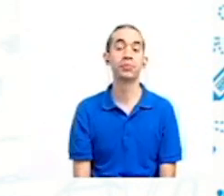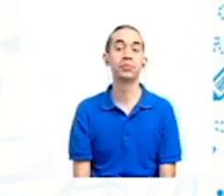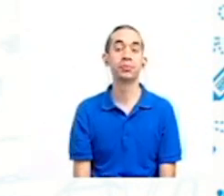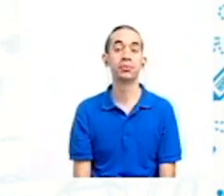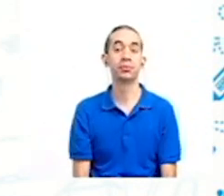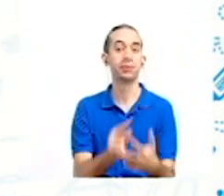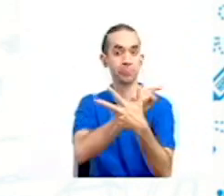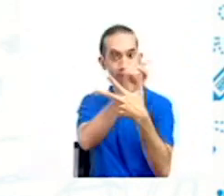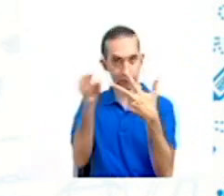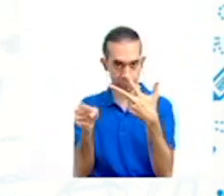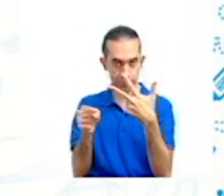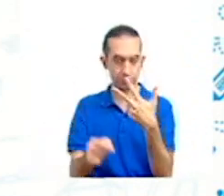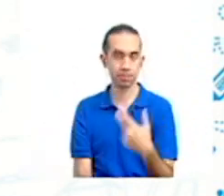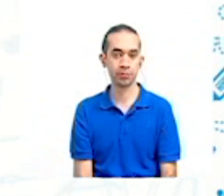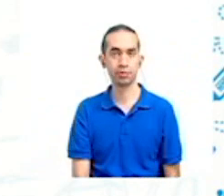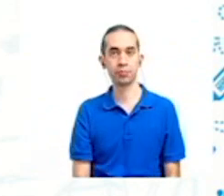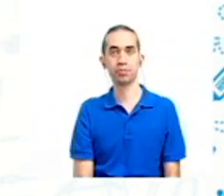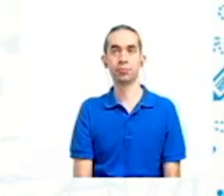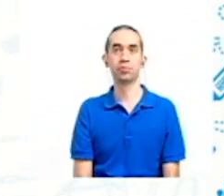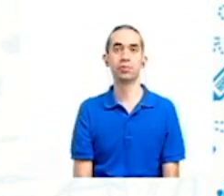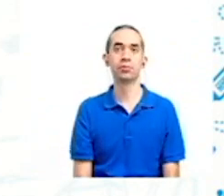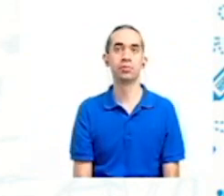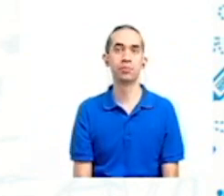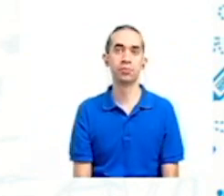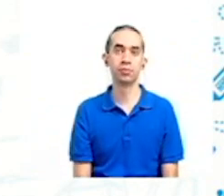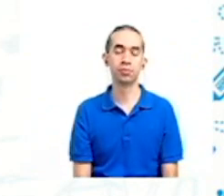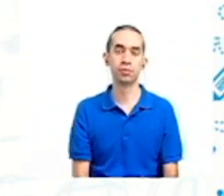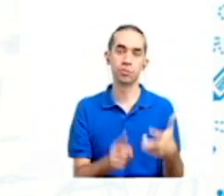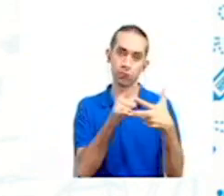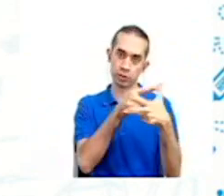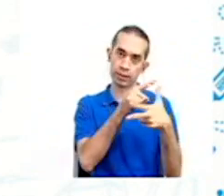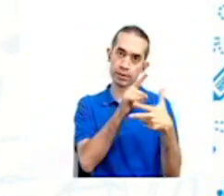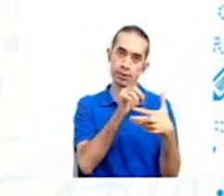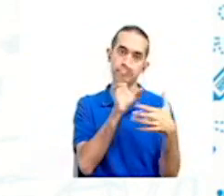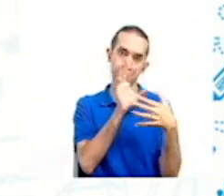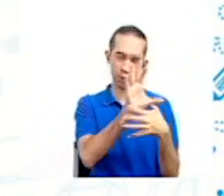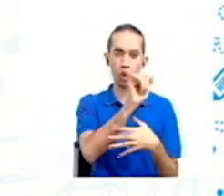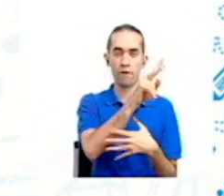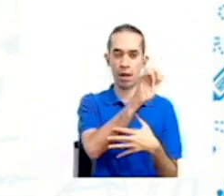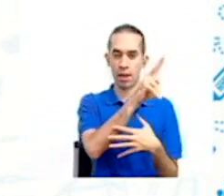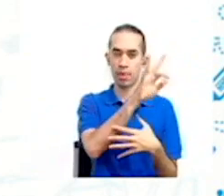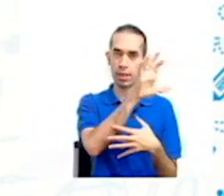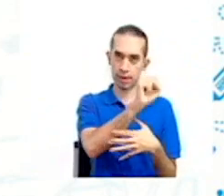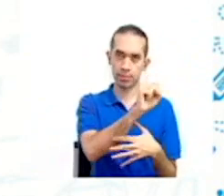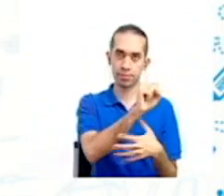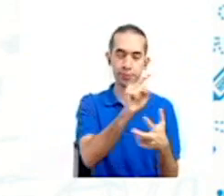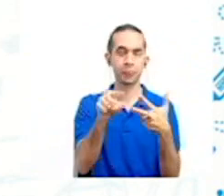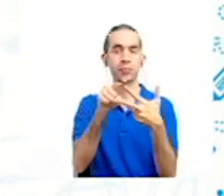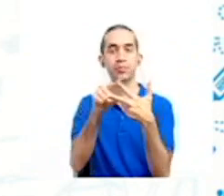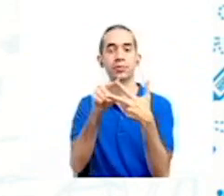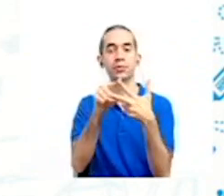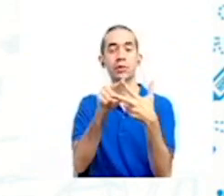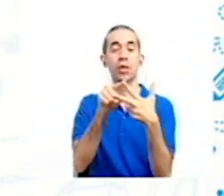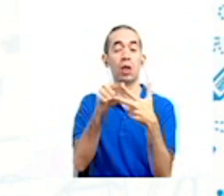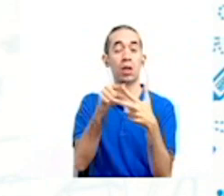Resulta que hay tres tipos de enlaces químicos, que son los covalentes, los